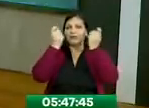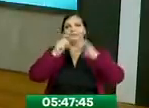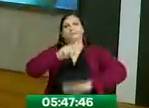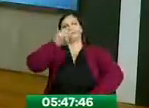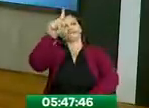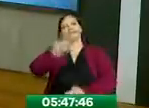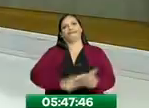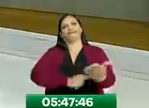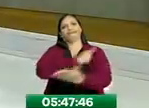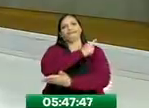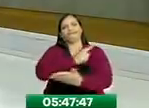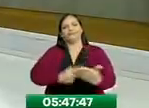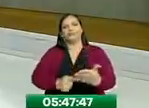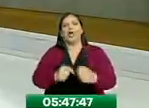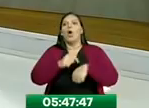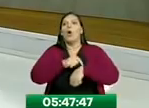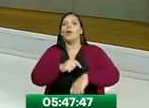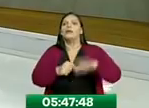oportunidad.